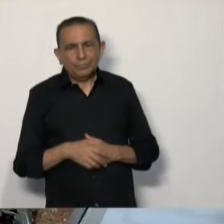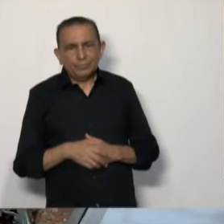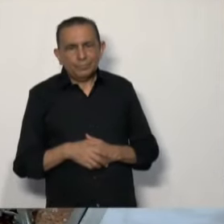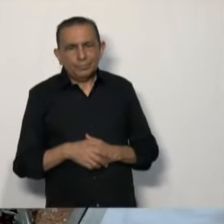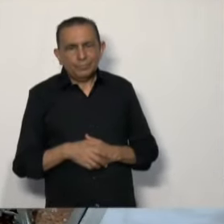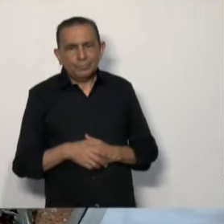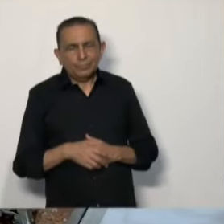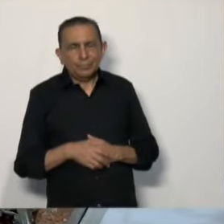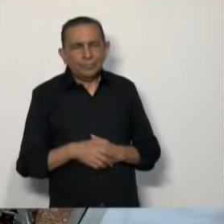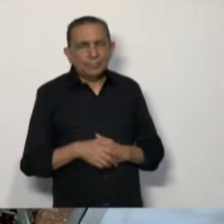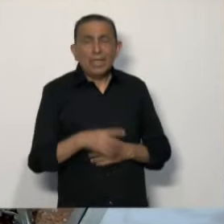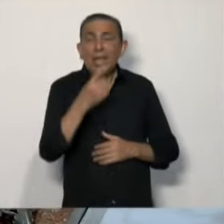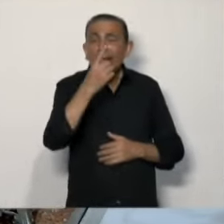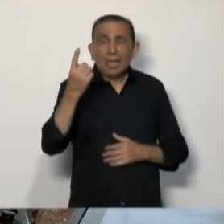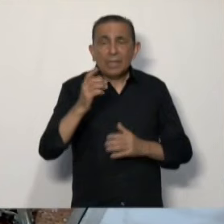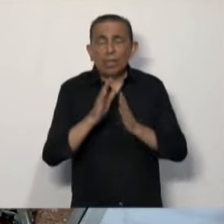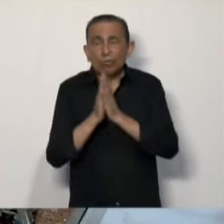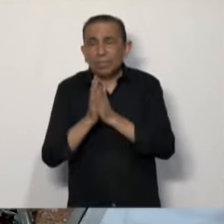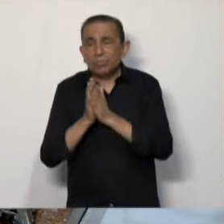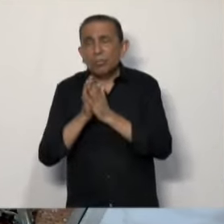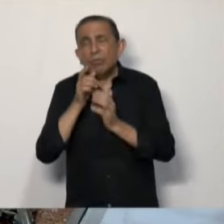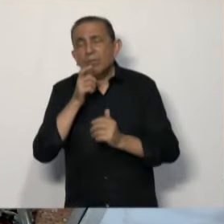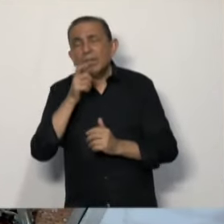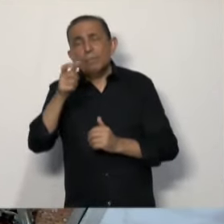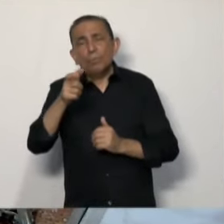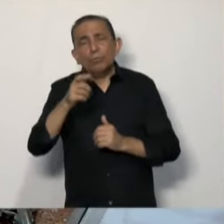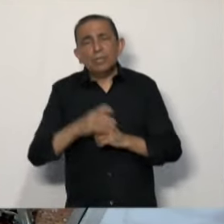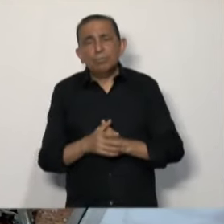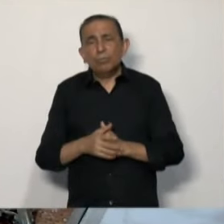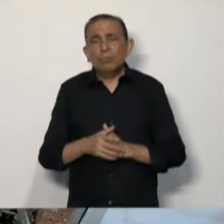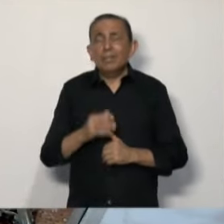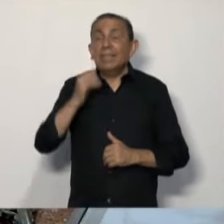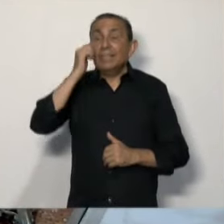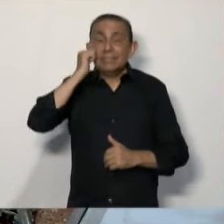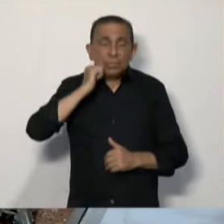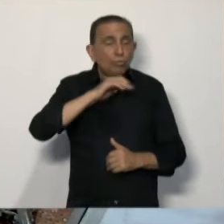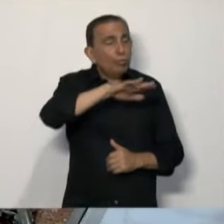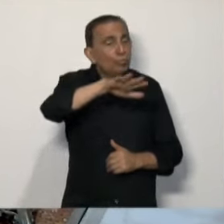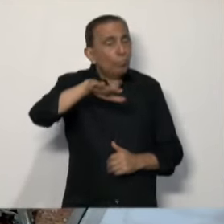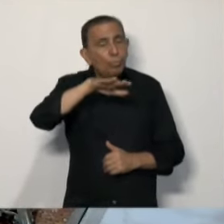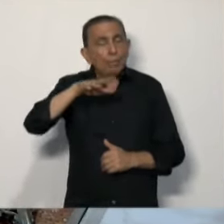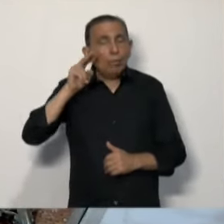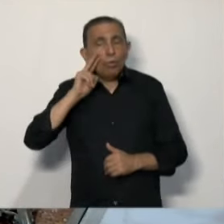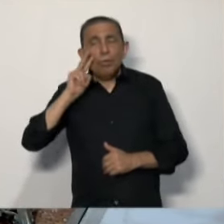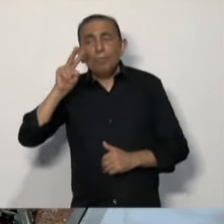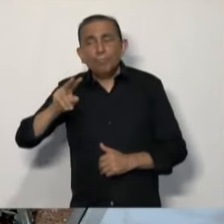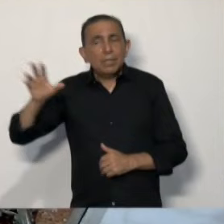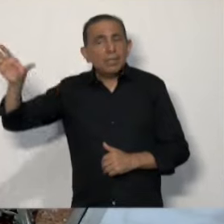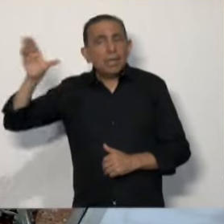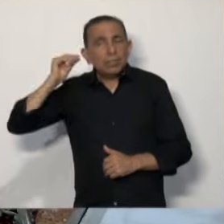A cada oración respondemos: Señor, escucha a tu pueblo. Señor, escucha a tu